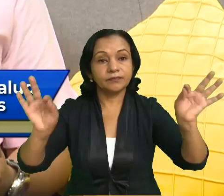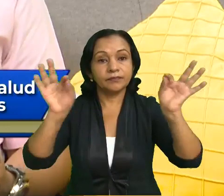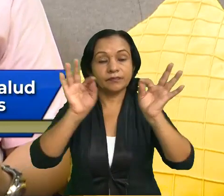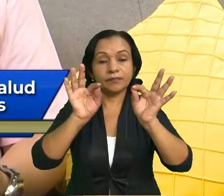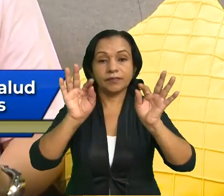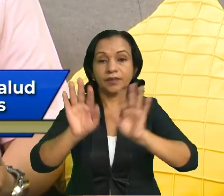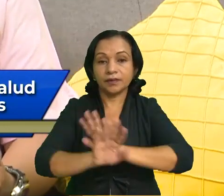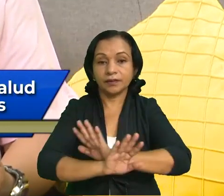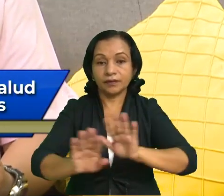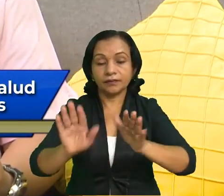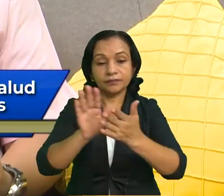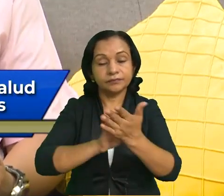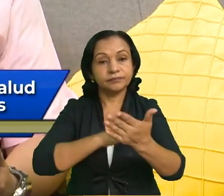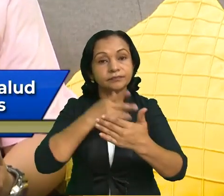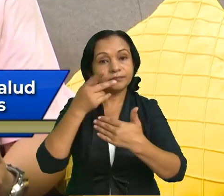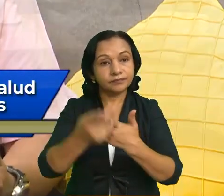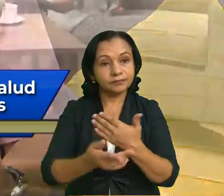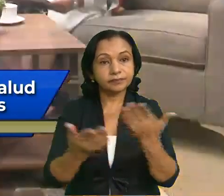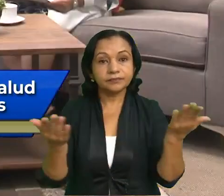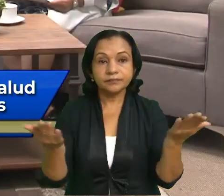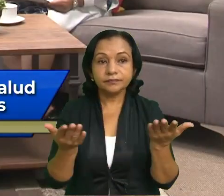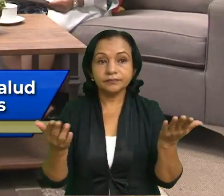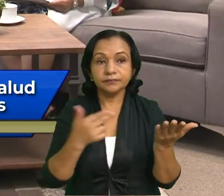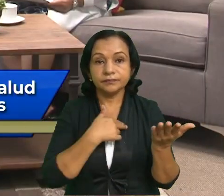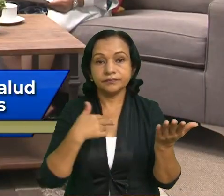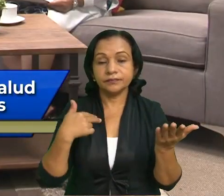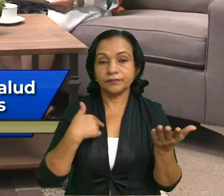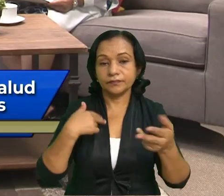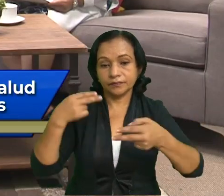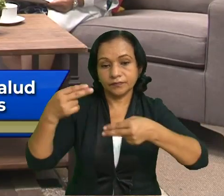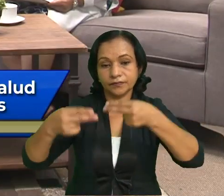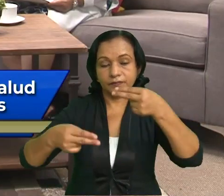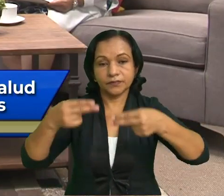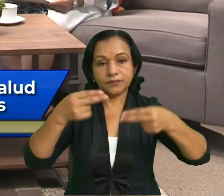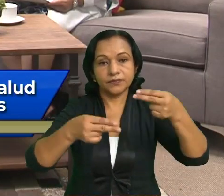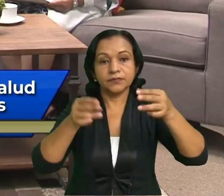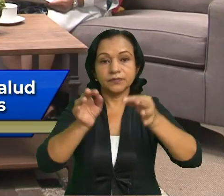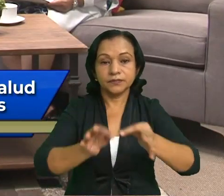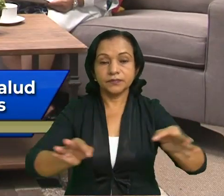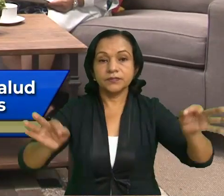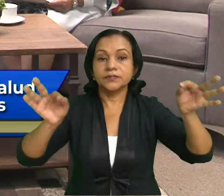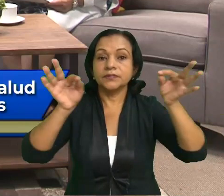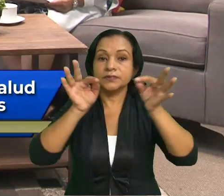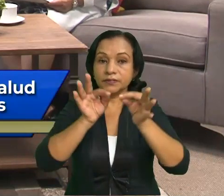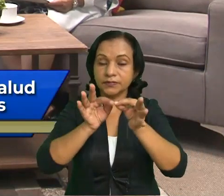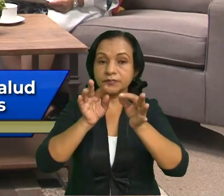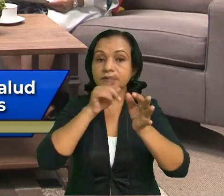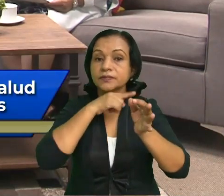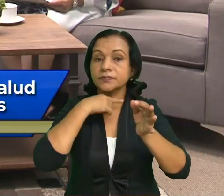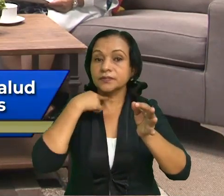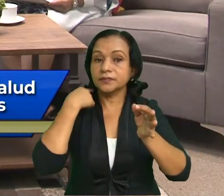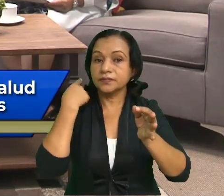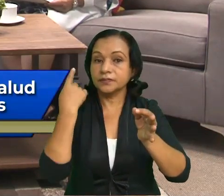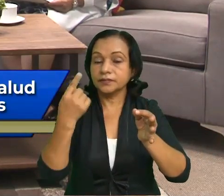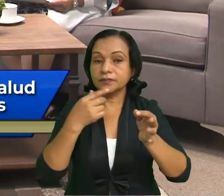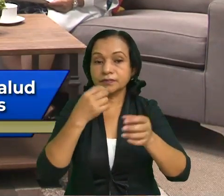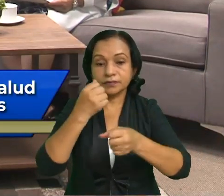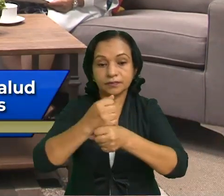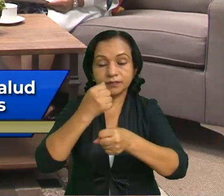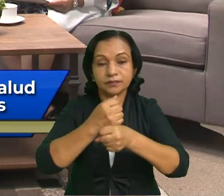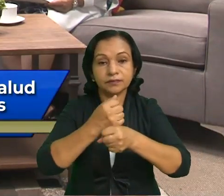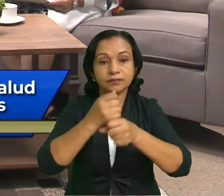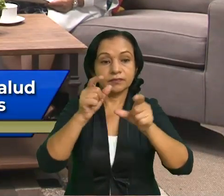en relación a los partos es decir una cifra bastante importante que son realidades que están ocurriendo y hacemos